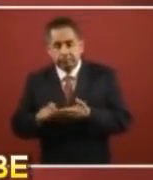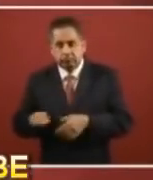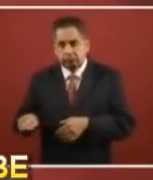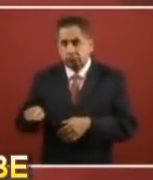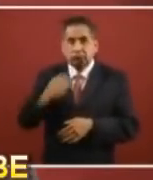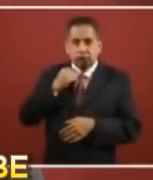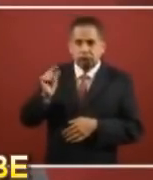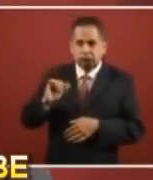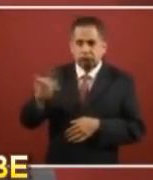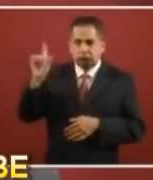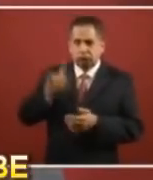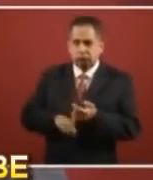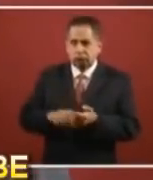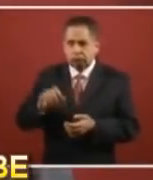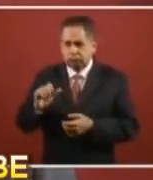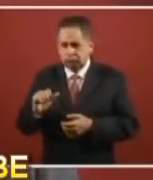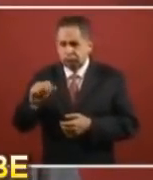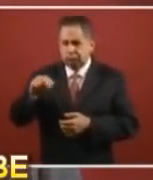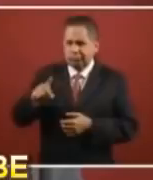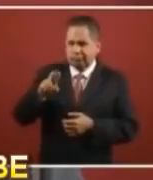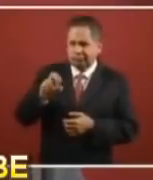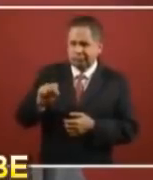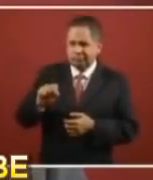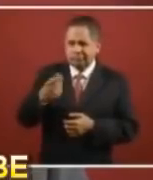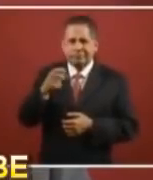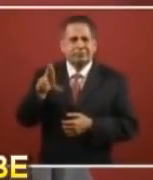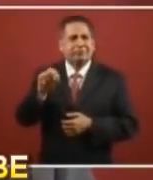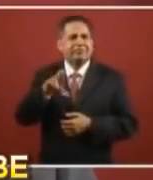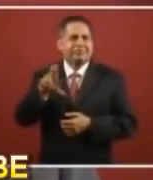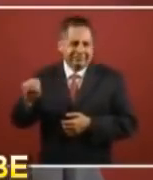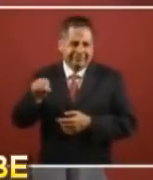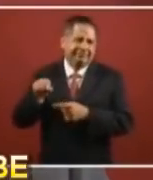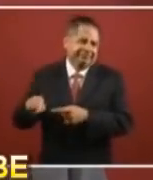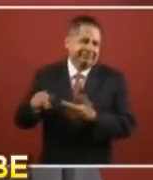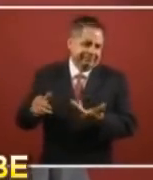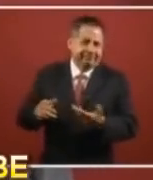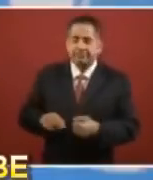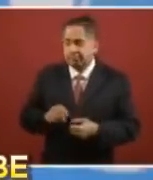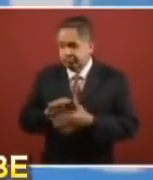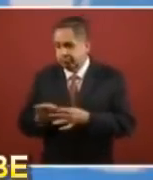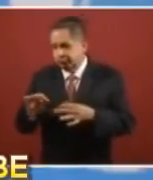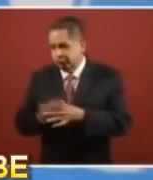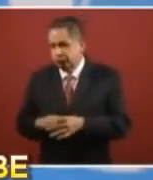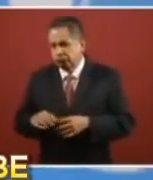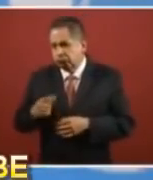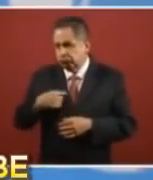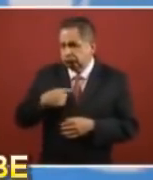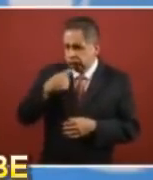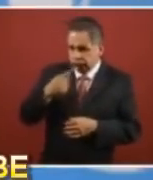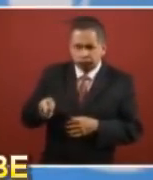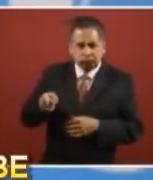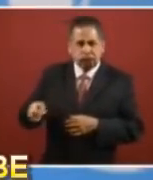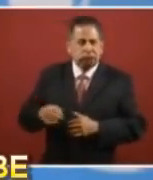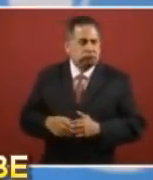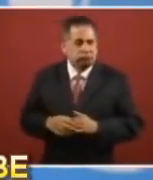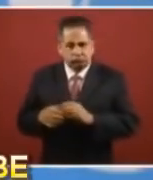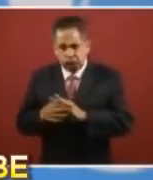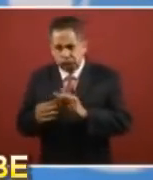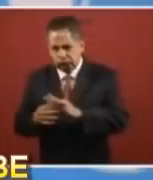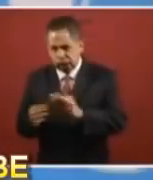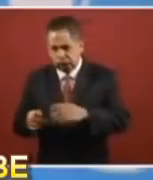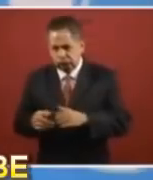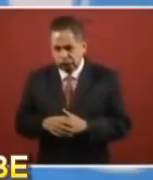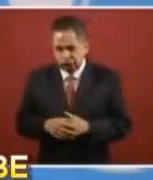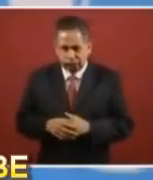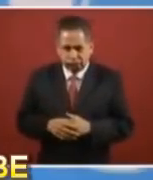ilustre, Andrés Quintana Roo, le decía: usted, licenciado,